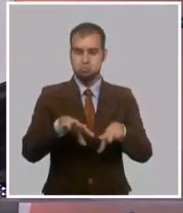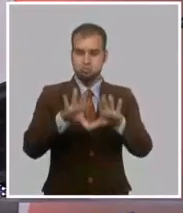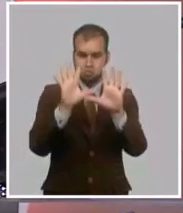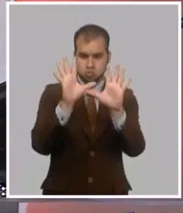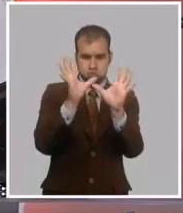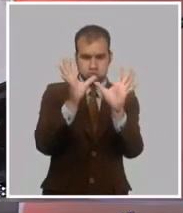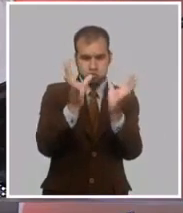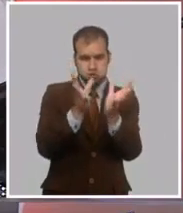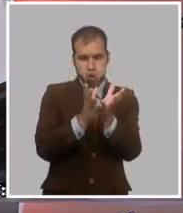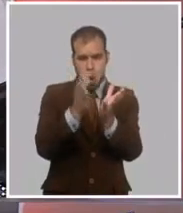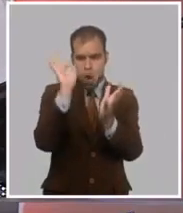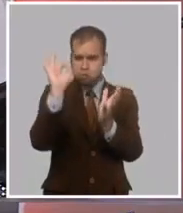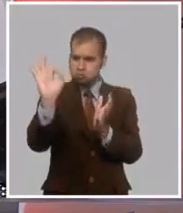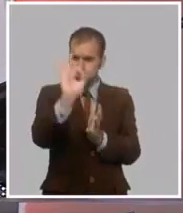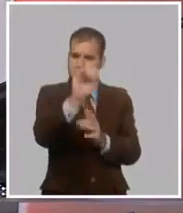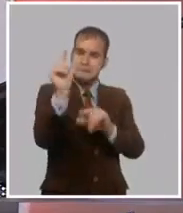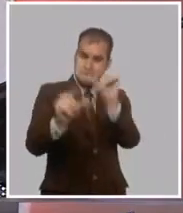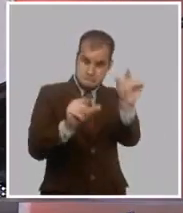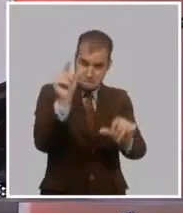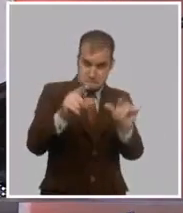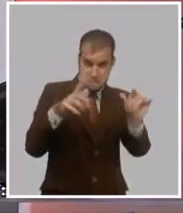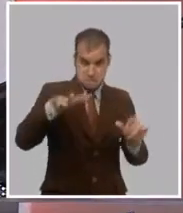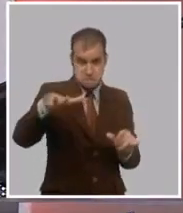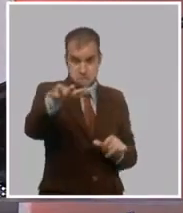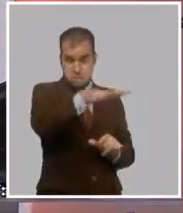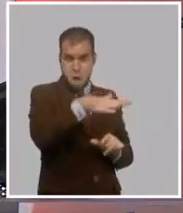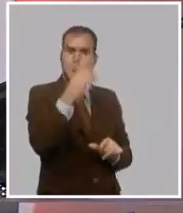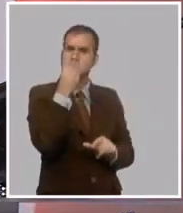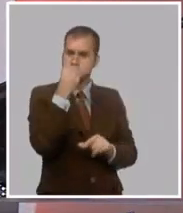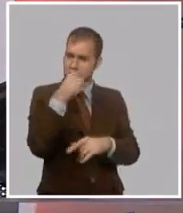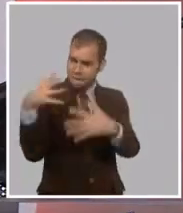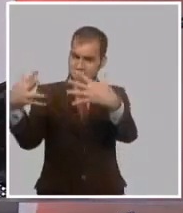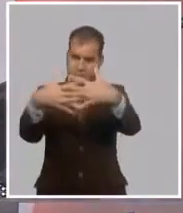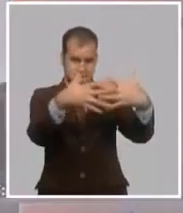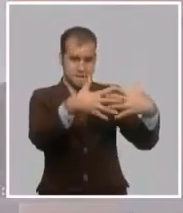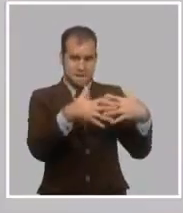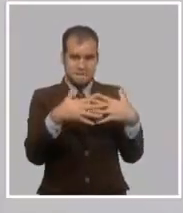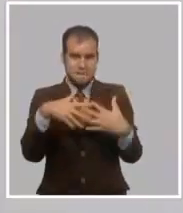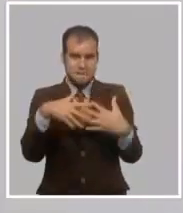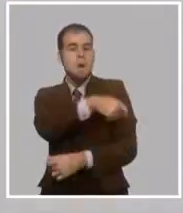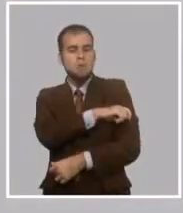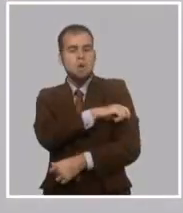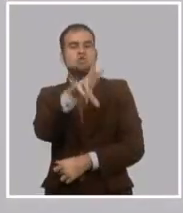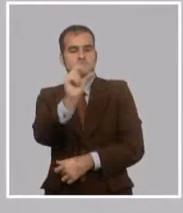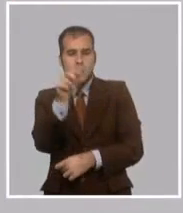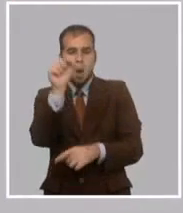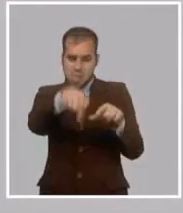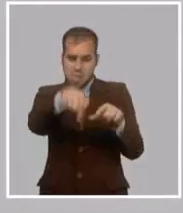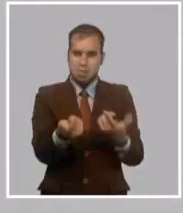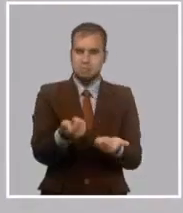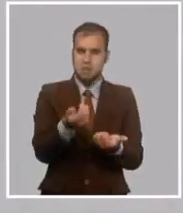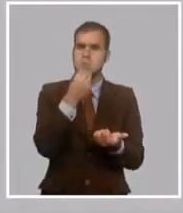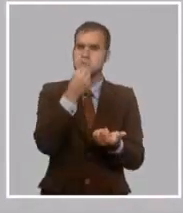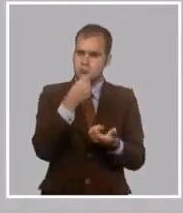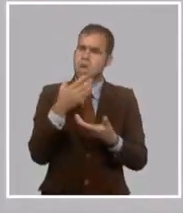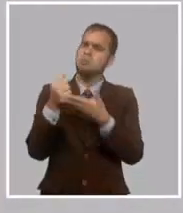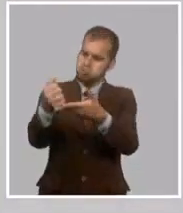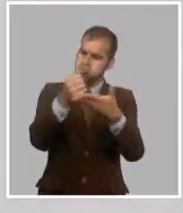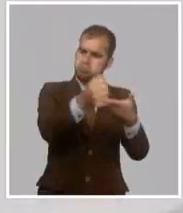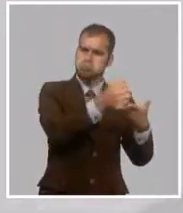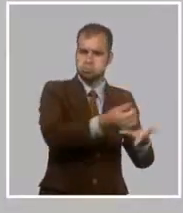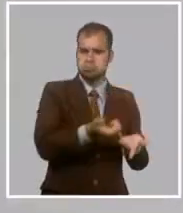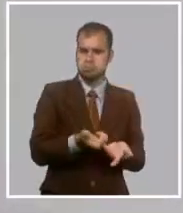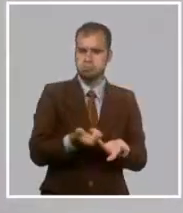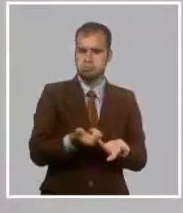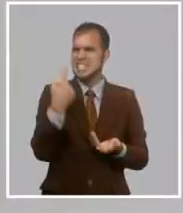las capacidades legítimas del hombre un pueblo nuevo y de sincera democracia. ¿Por qué sincera? Es que acaso entonces